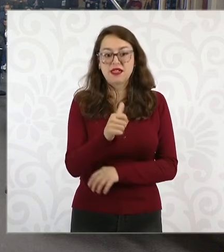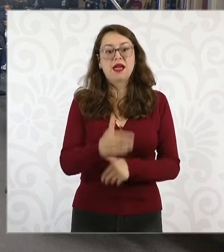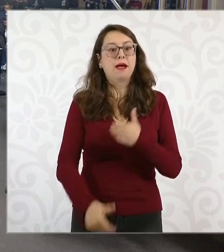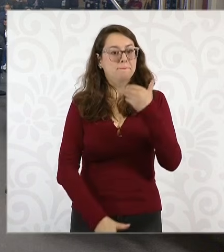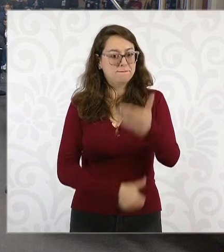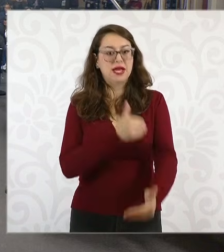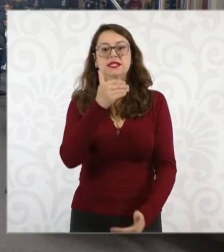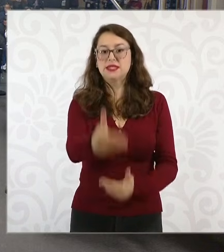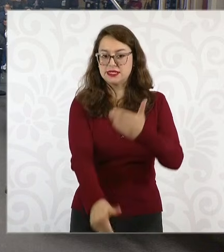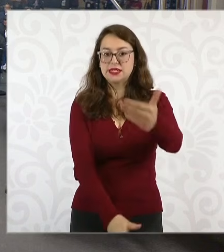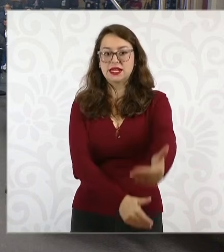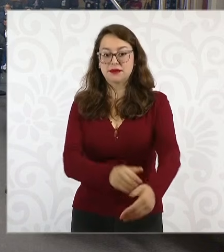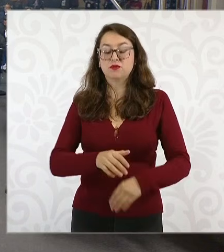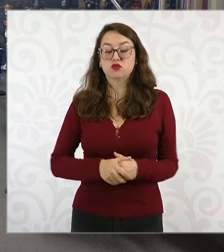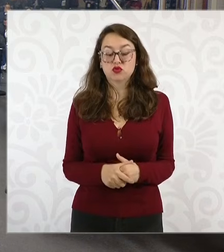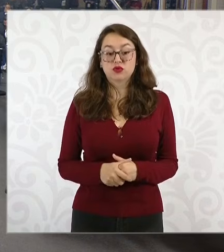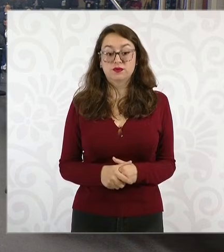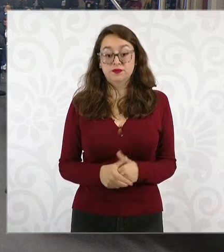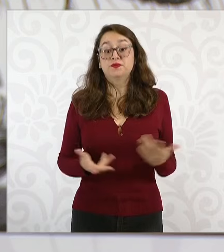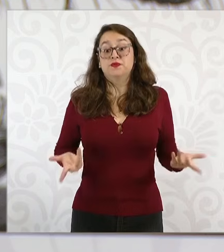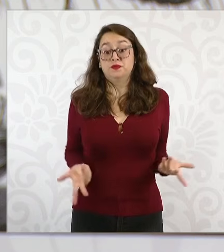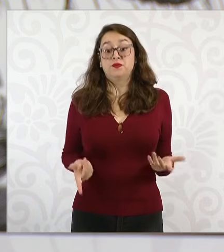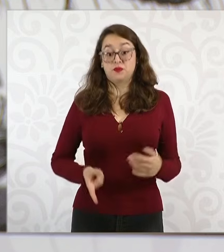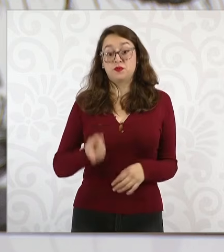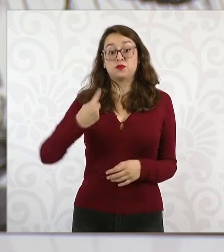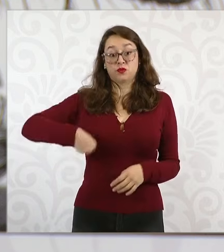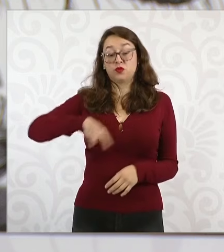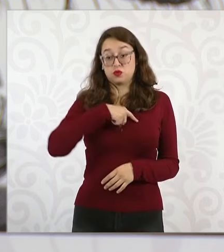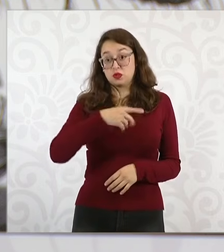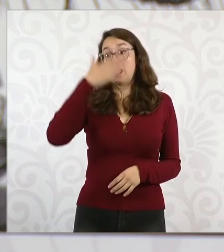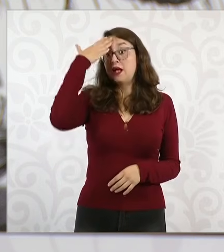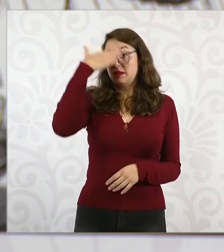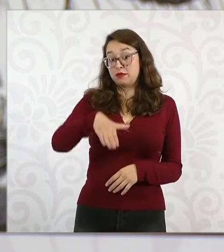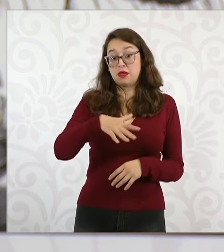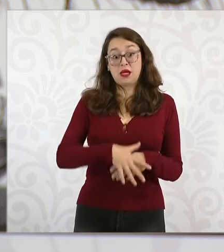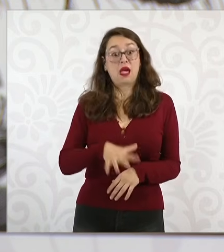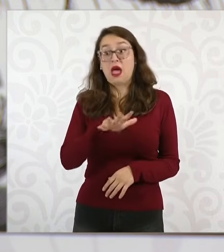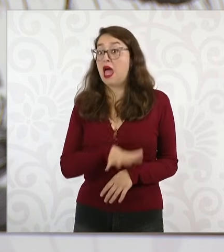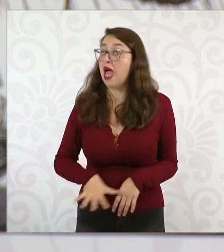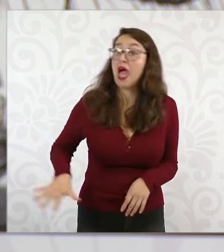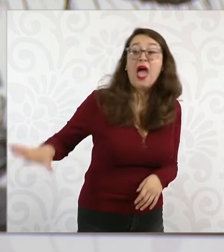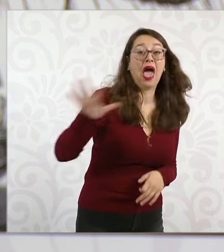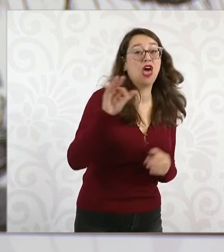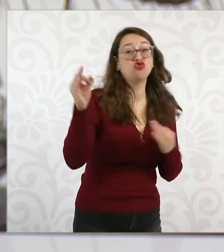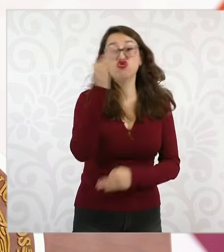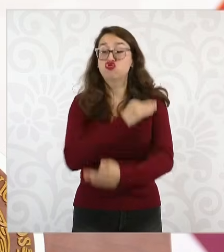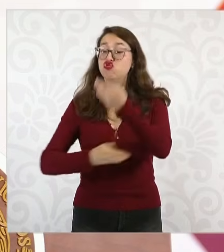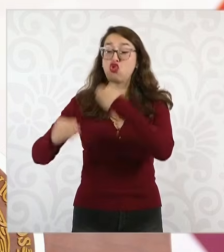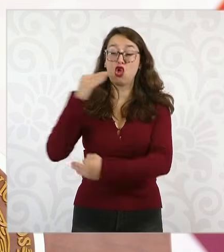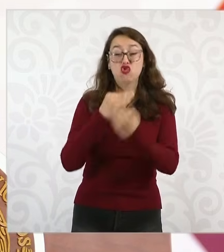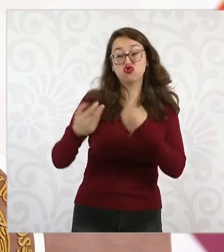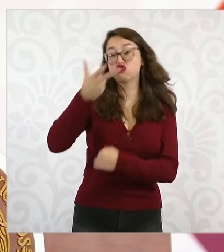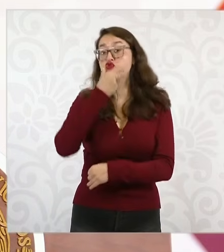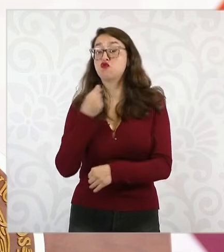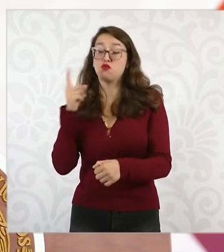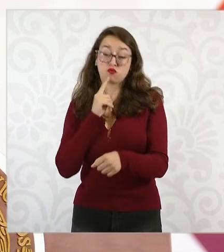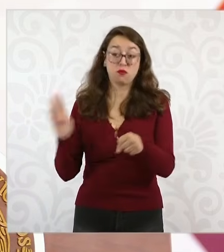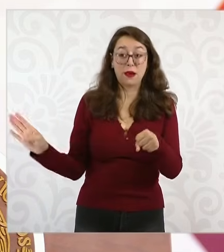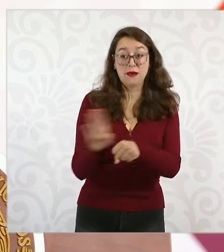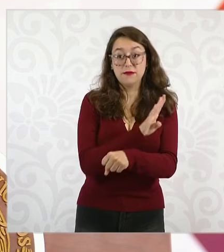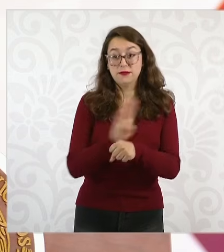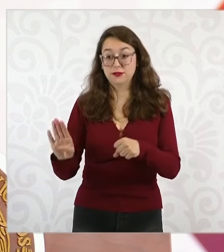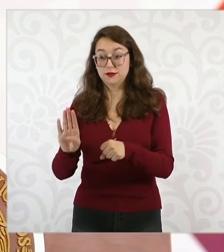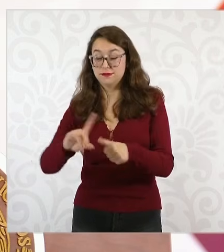avanzamos y reconocemos que por el bien de todos, de todas y de todos, primero los